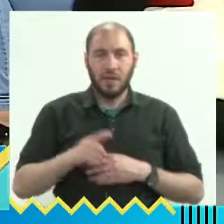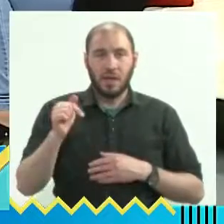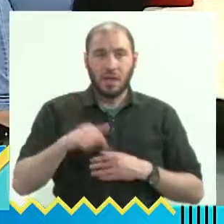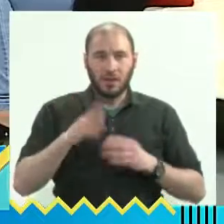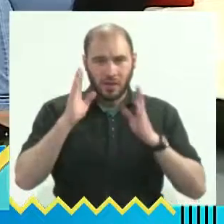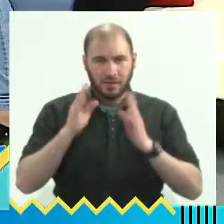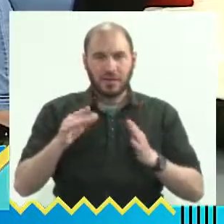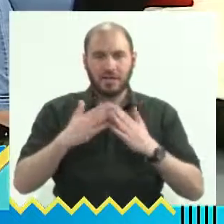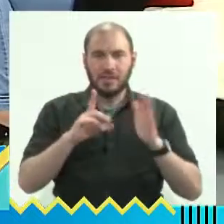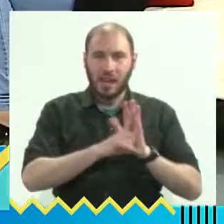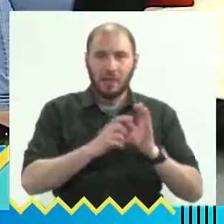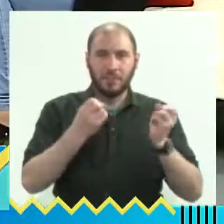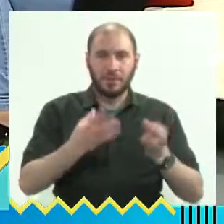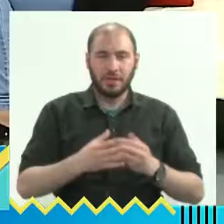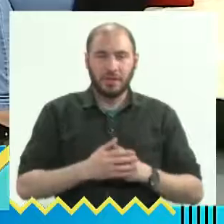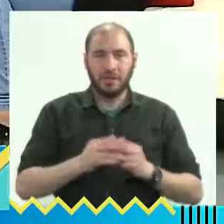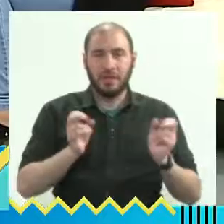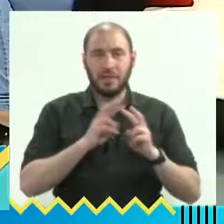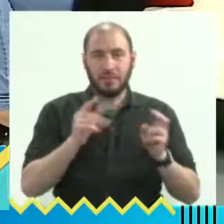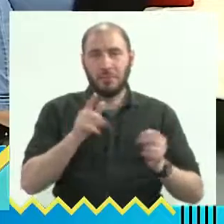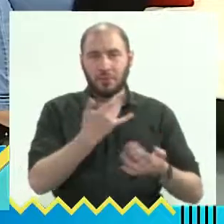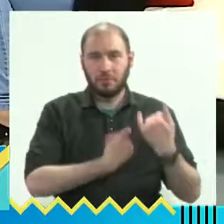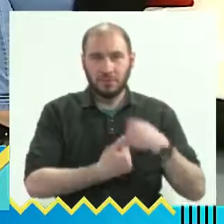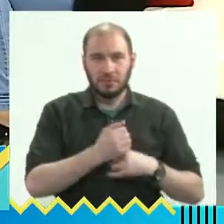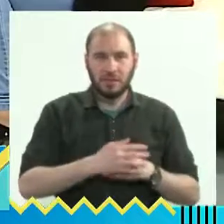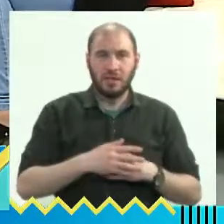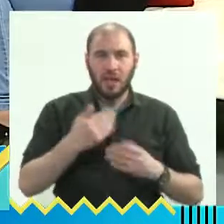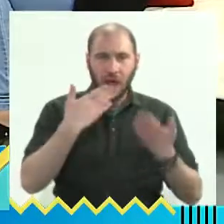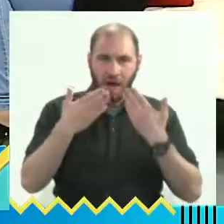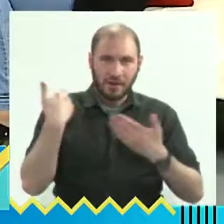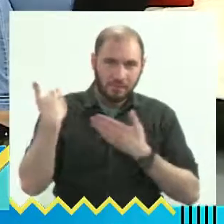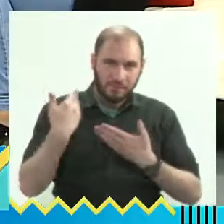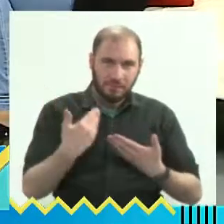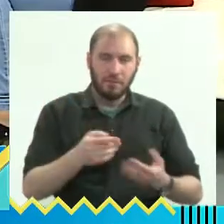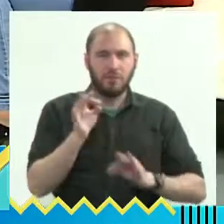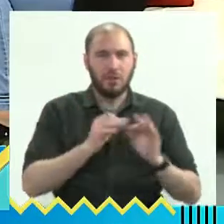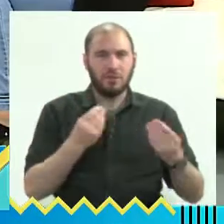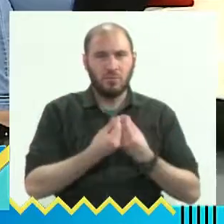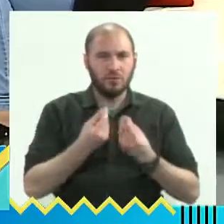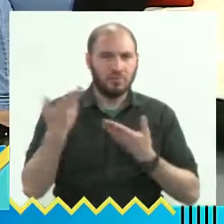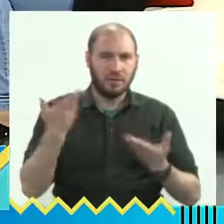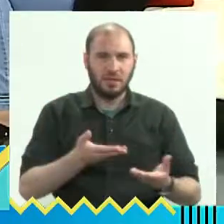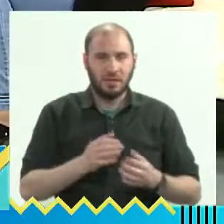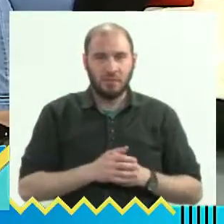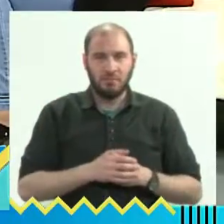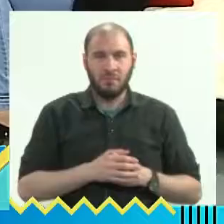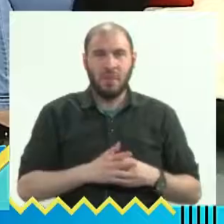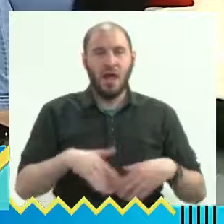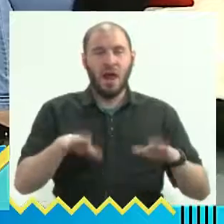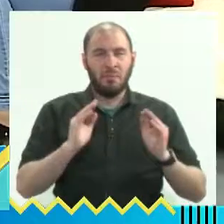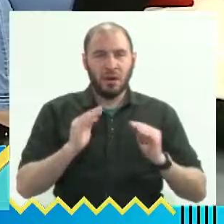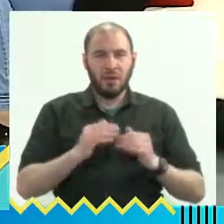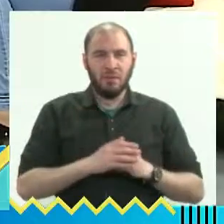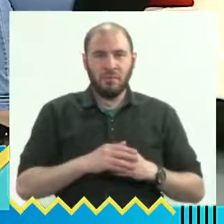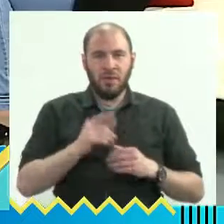haciendo foco en lo legislativo también porque es un tema que vos decías, María José, se venía hablando, habían varios proyectos presentados, de hecho quizás con